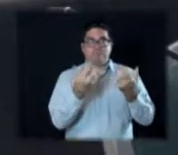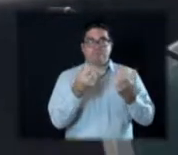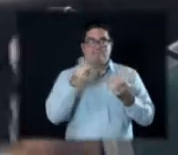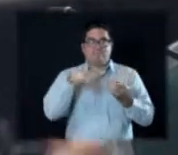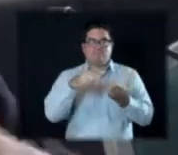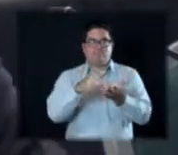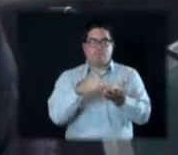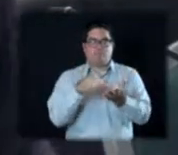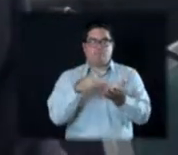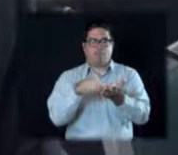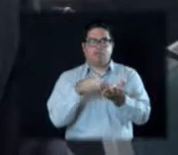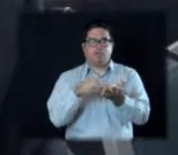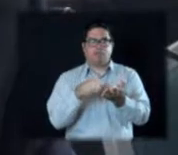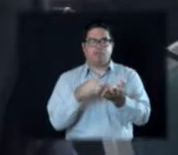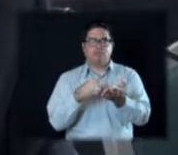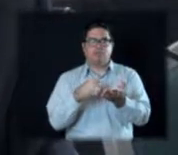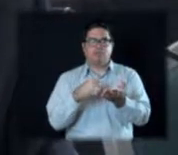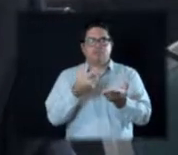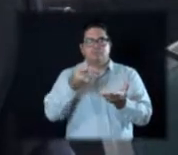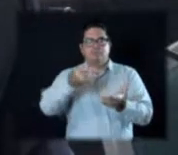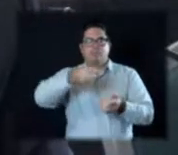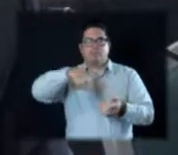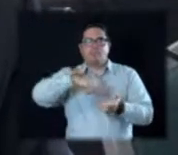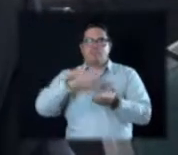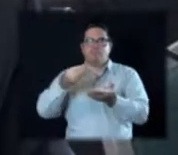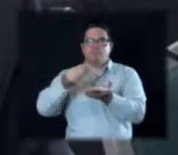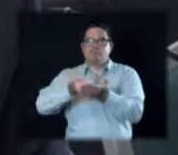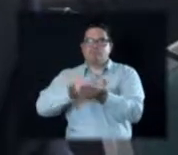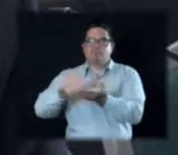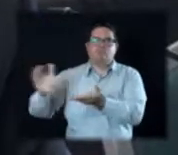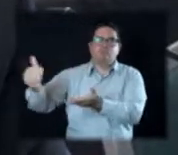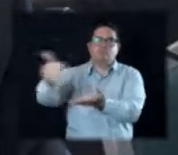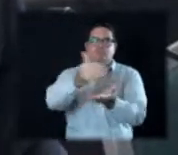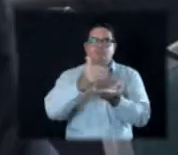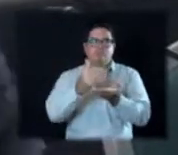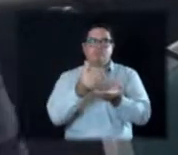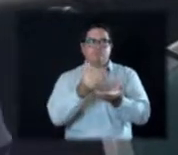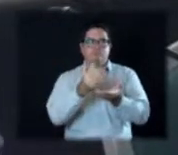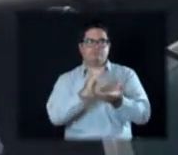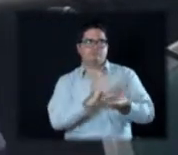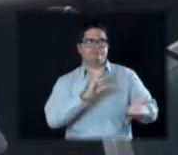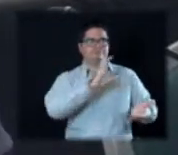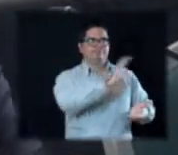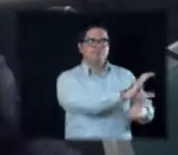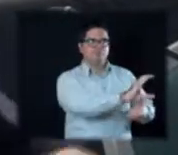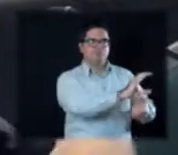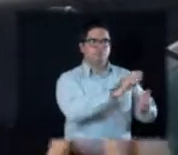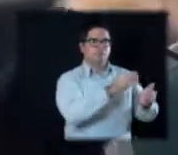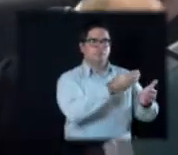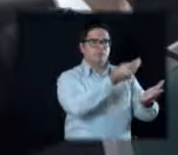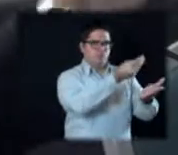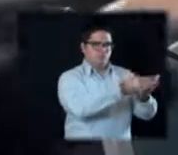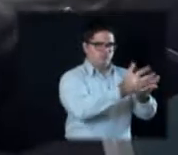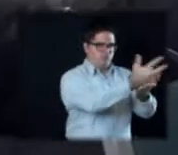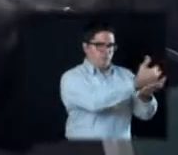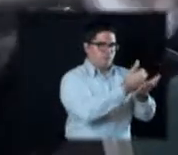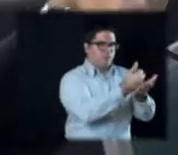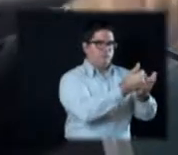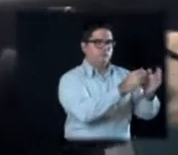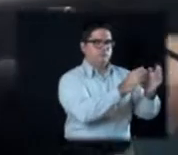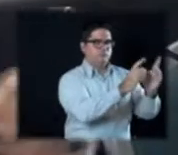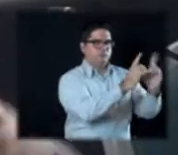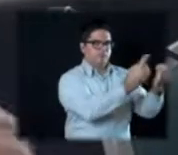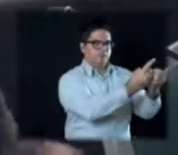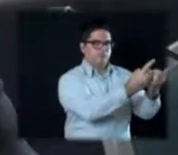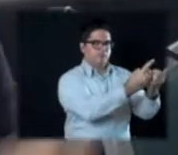factura ciertos servicios y ellos depositan esos ingresos en el Departamento de Hacienda, en la cuenta que tienen el Departamento de Hacienda,